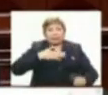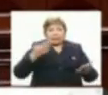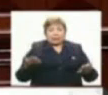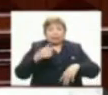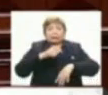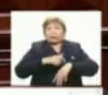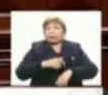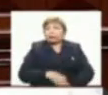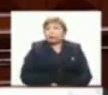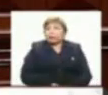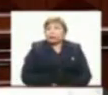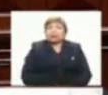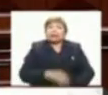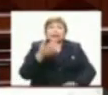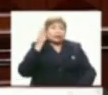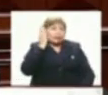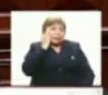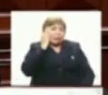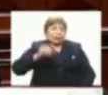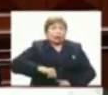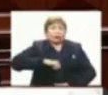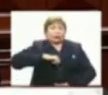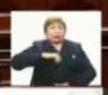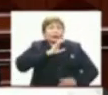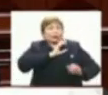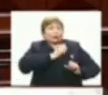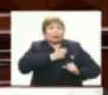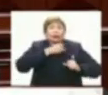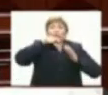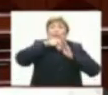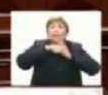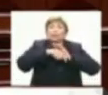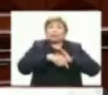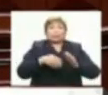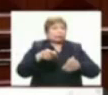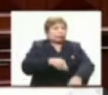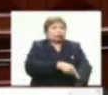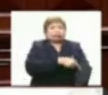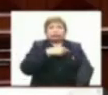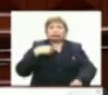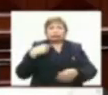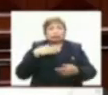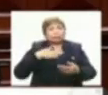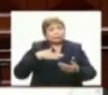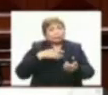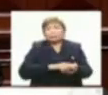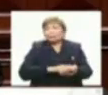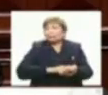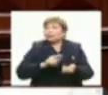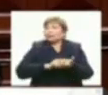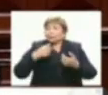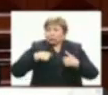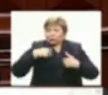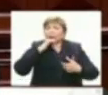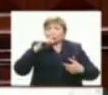momento. Quiero que sepan que el orgullo y el dolor del Perú profundo corre por mis venas. Que yo también